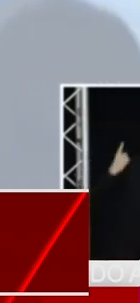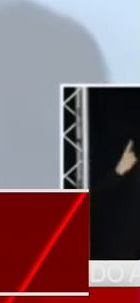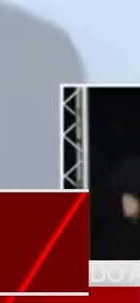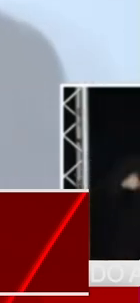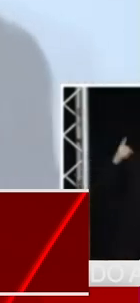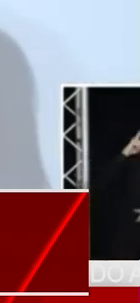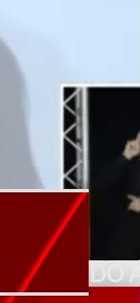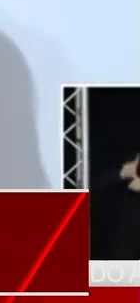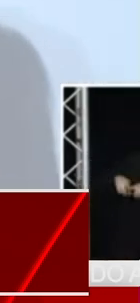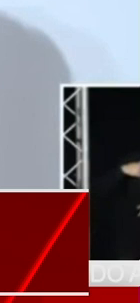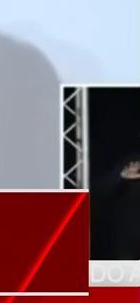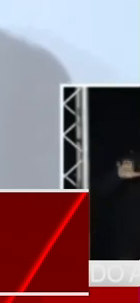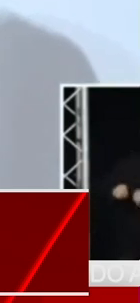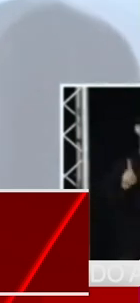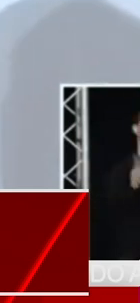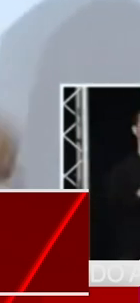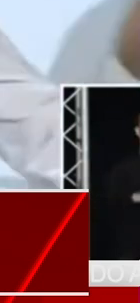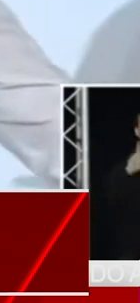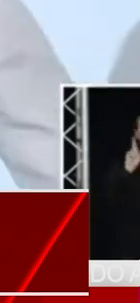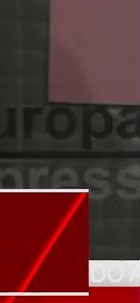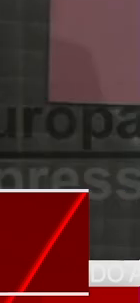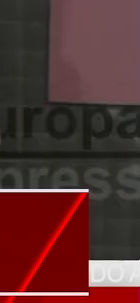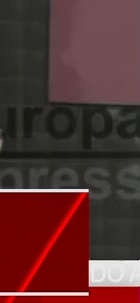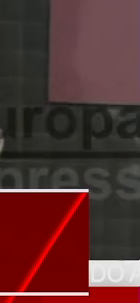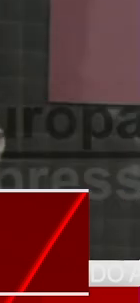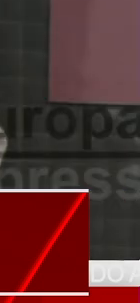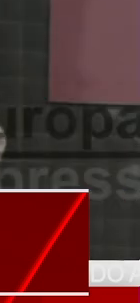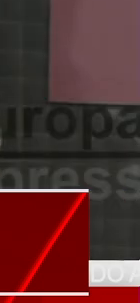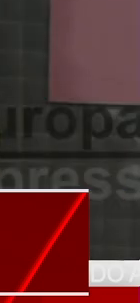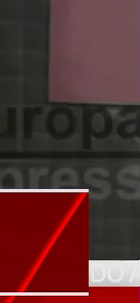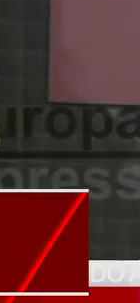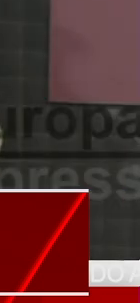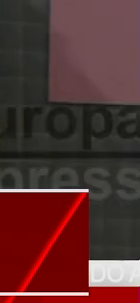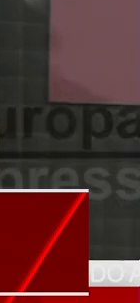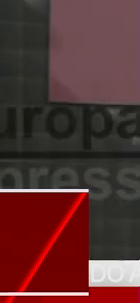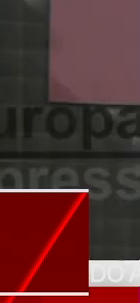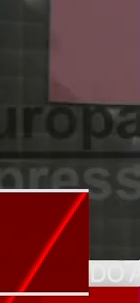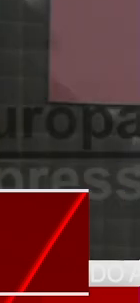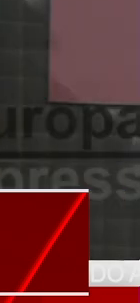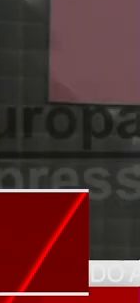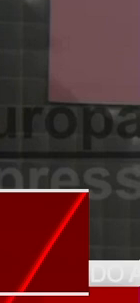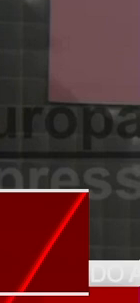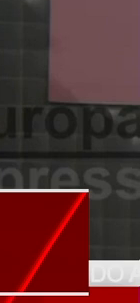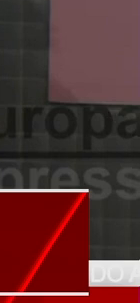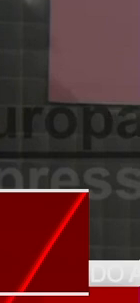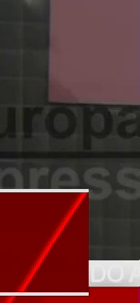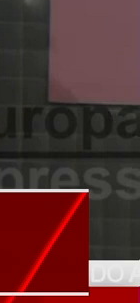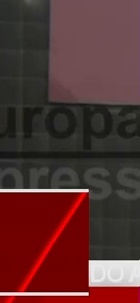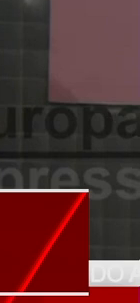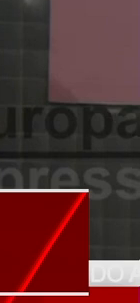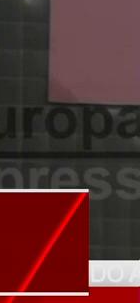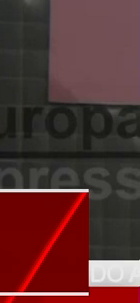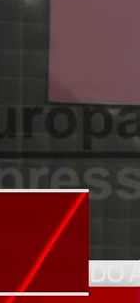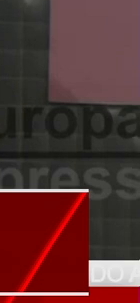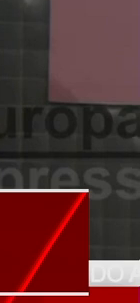Comisiones Obreras. Es decir, es que Sánchez ha hecho otra labor prodigiosa. Es el único país de la Unión Europea que ha